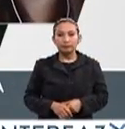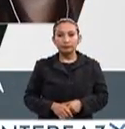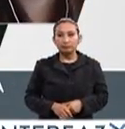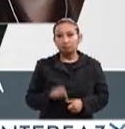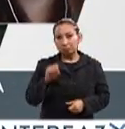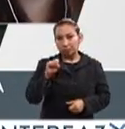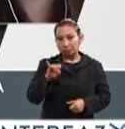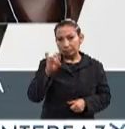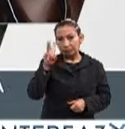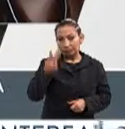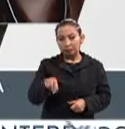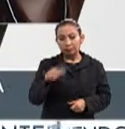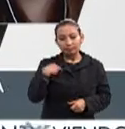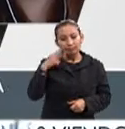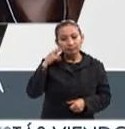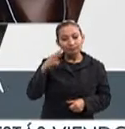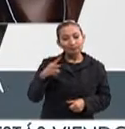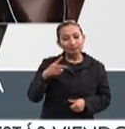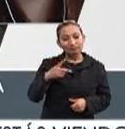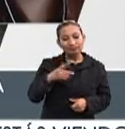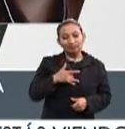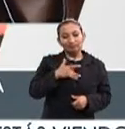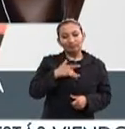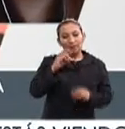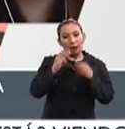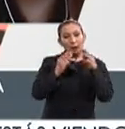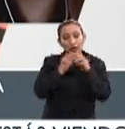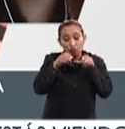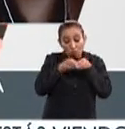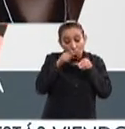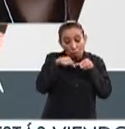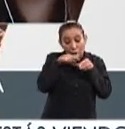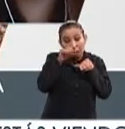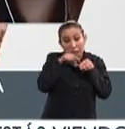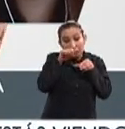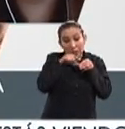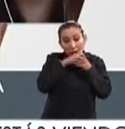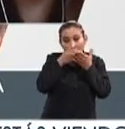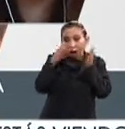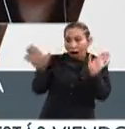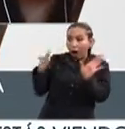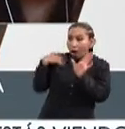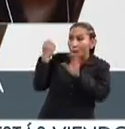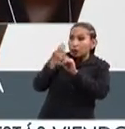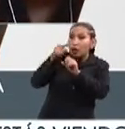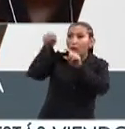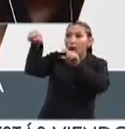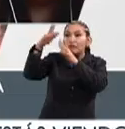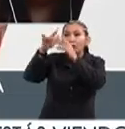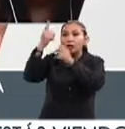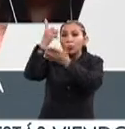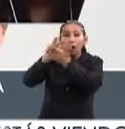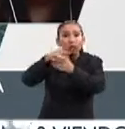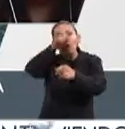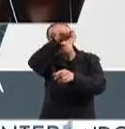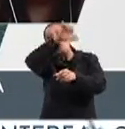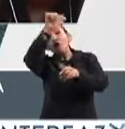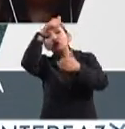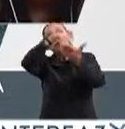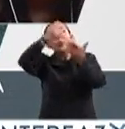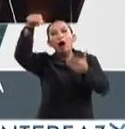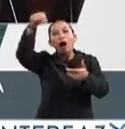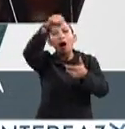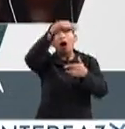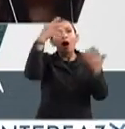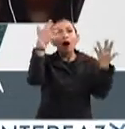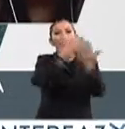Pues sí, realmente te das cuenta que el mundo no es tan pequeño, hay muchas oportunidades, no solamente en Francia, sino en